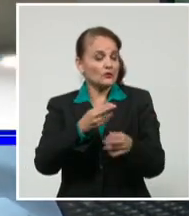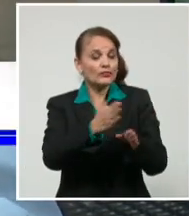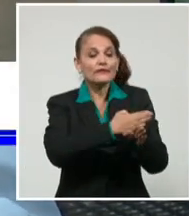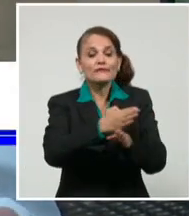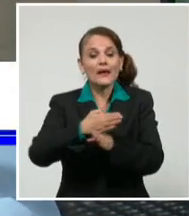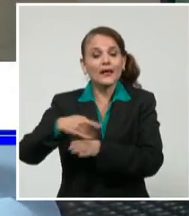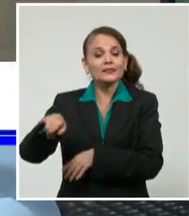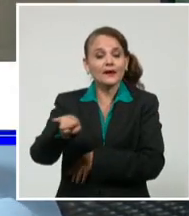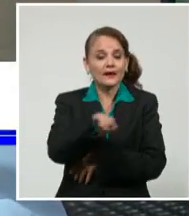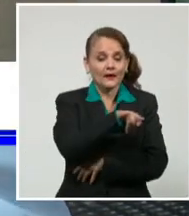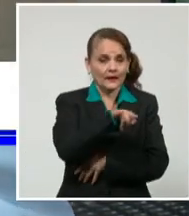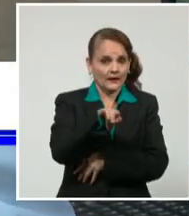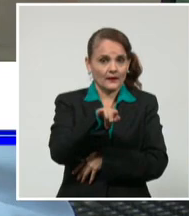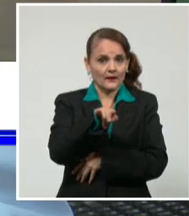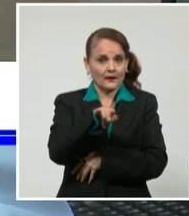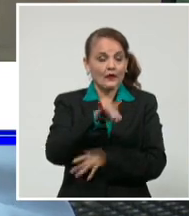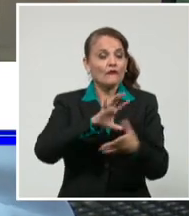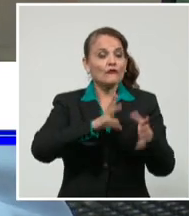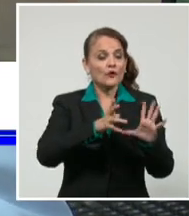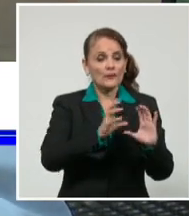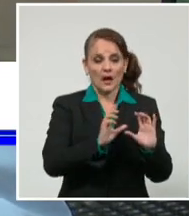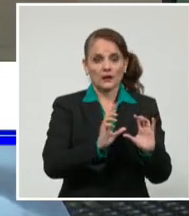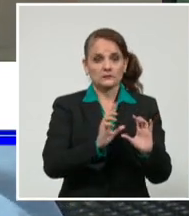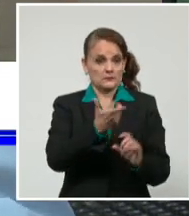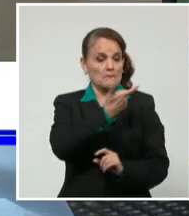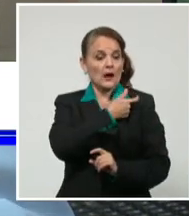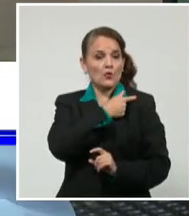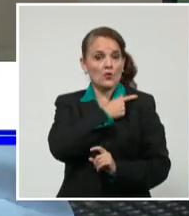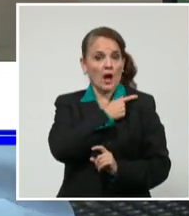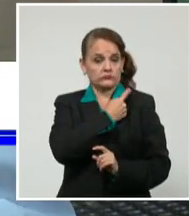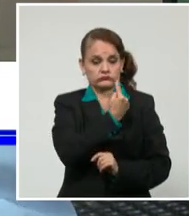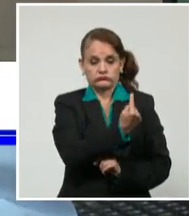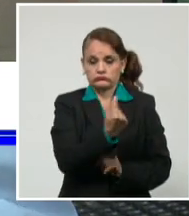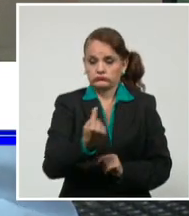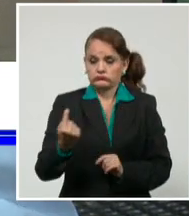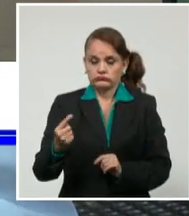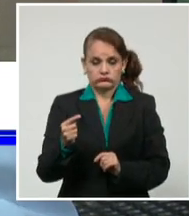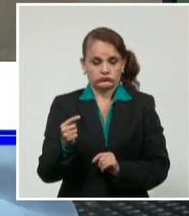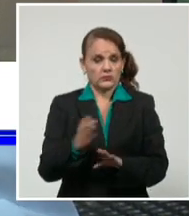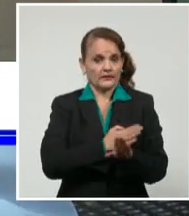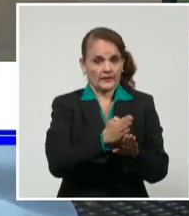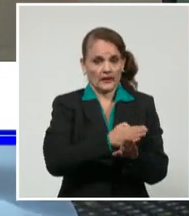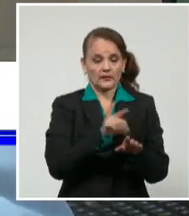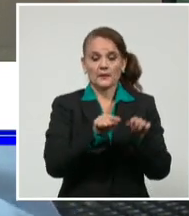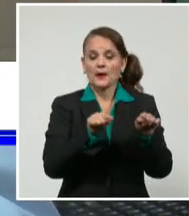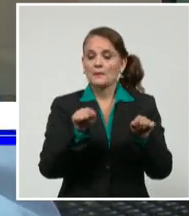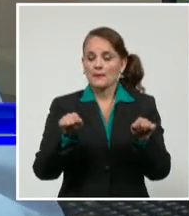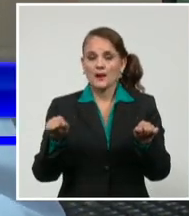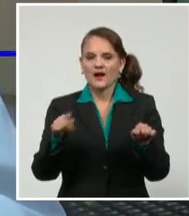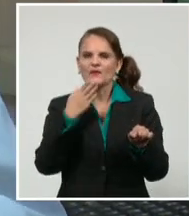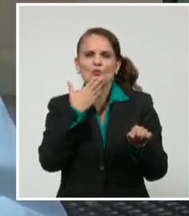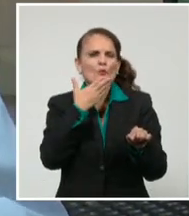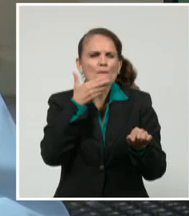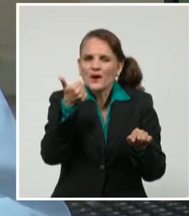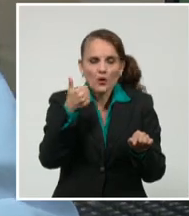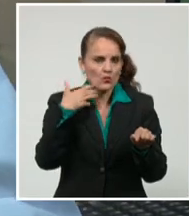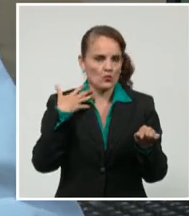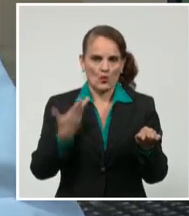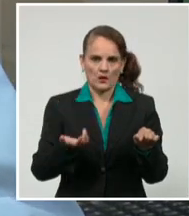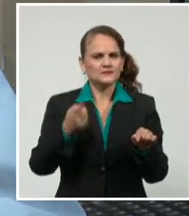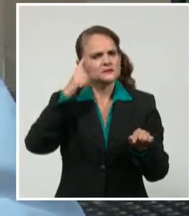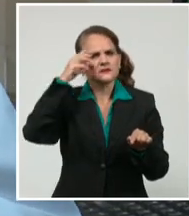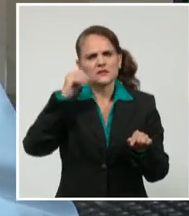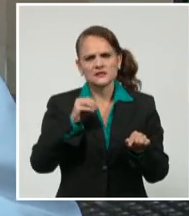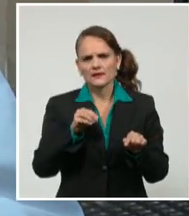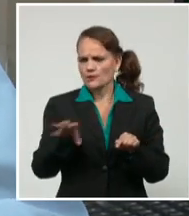fórmulas de Soberana 1 para tratar de ver cuál es la que despierta la mejor respuesta inmune. Ya sabemos que es segura